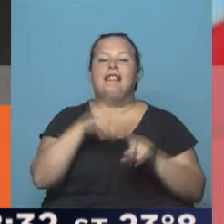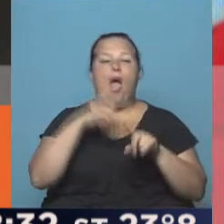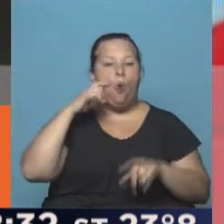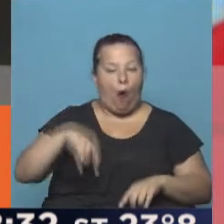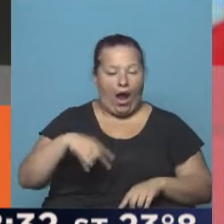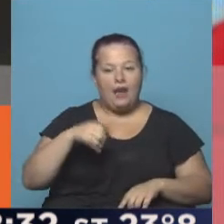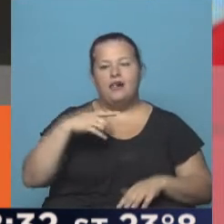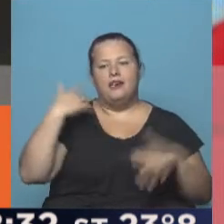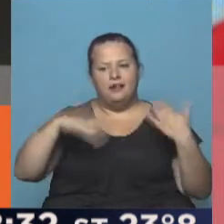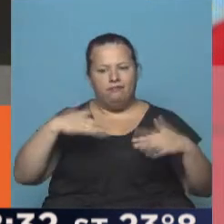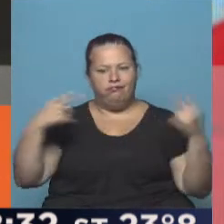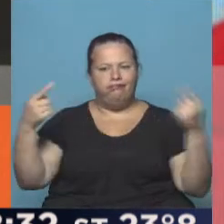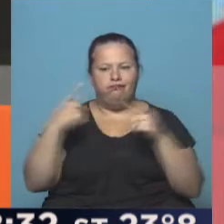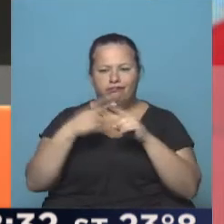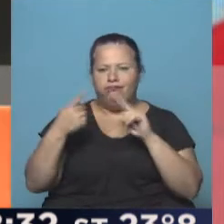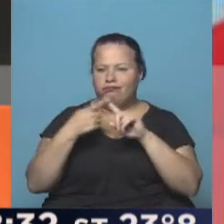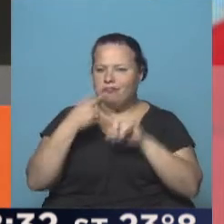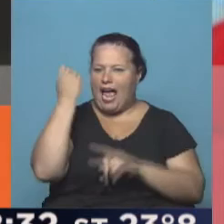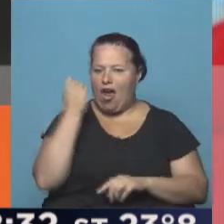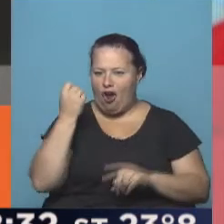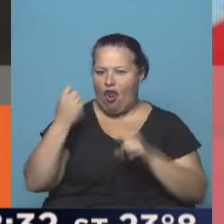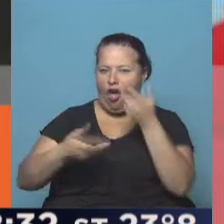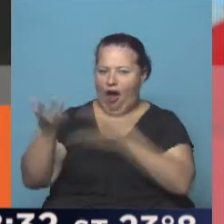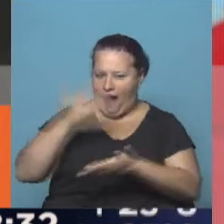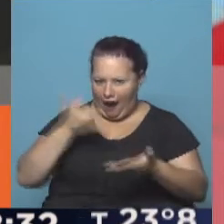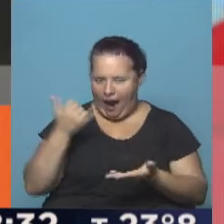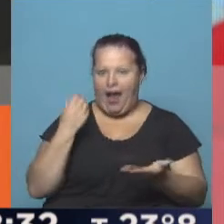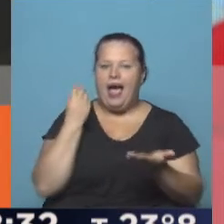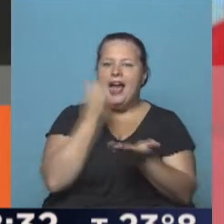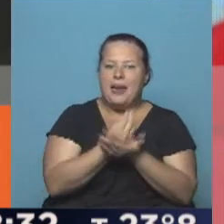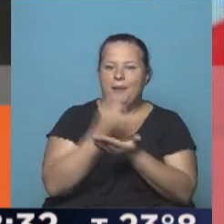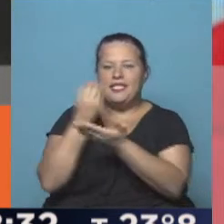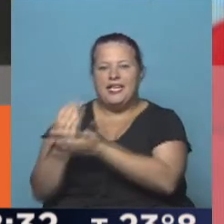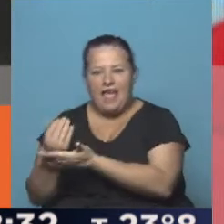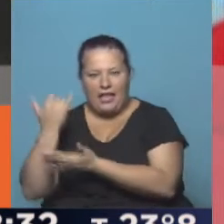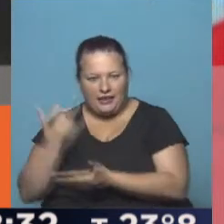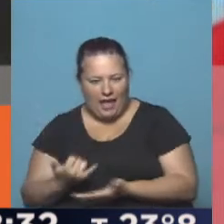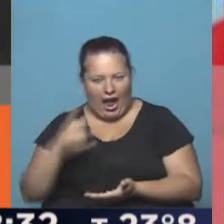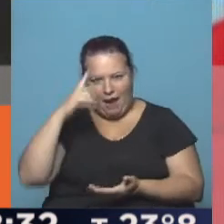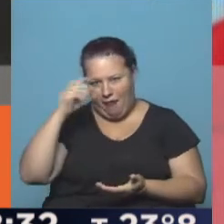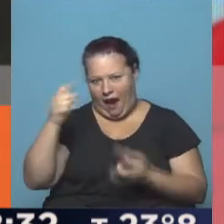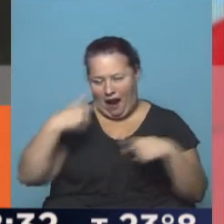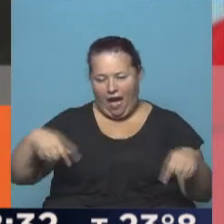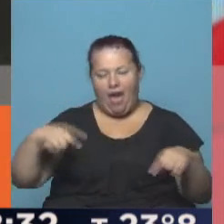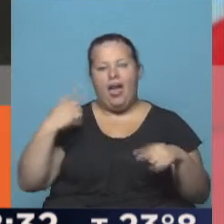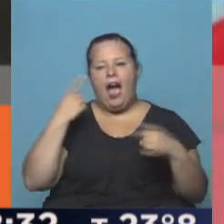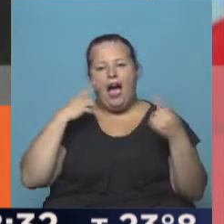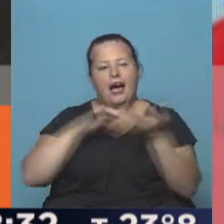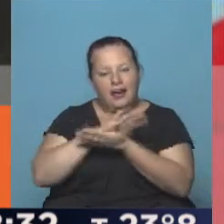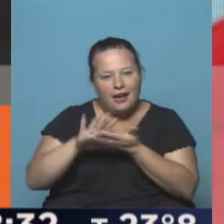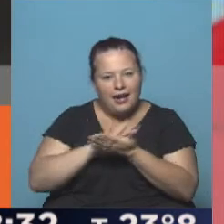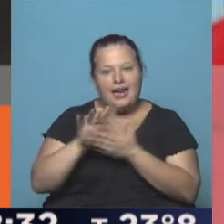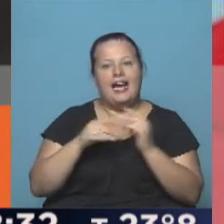hay enorme relación económica, hay representaciones diplomáticas, hay